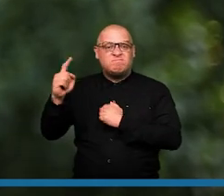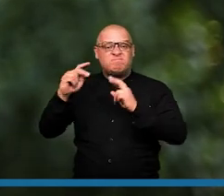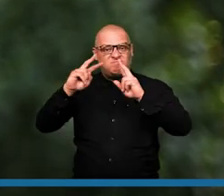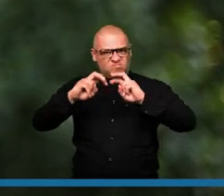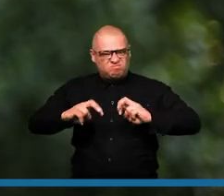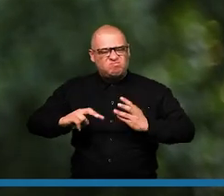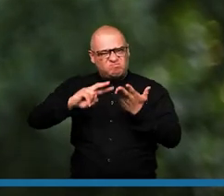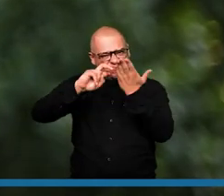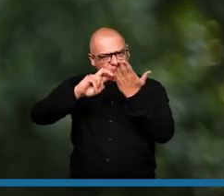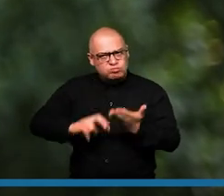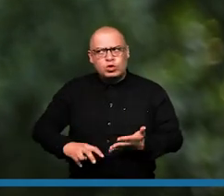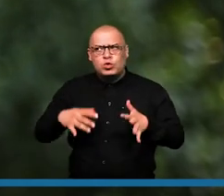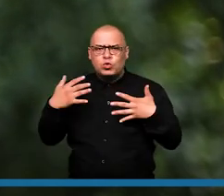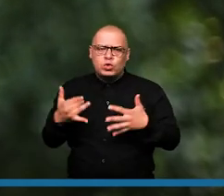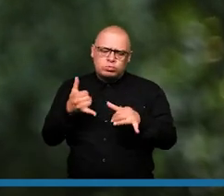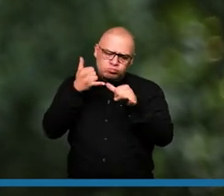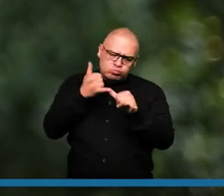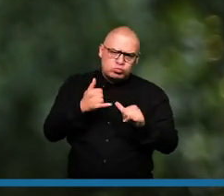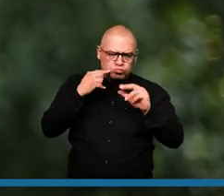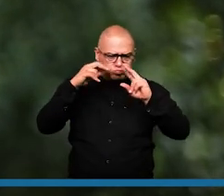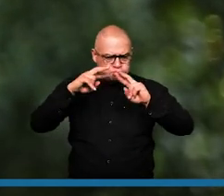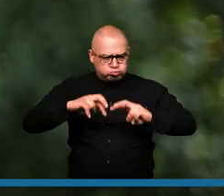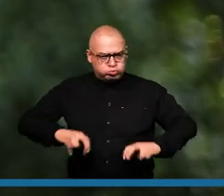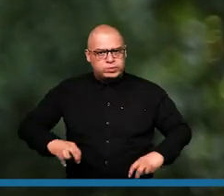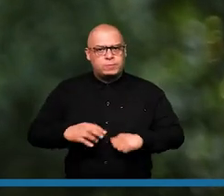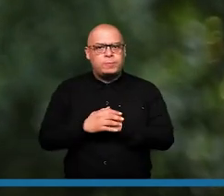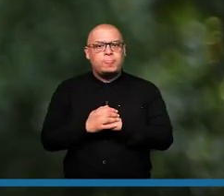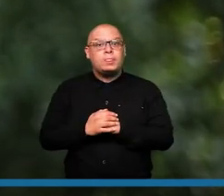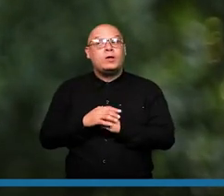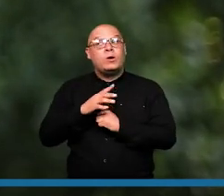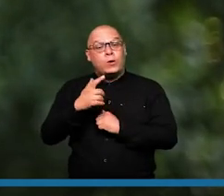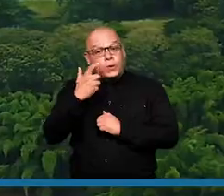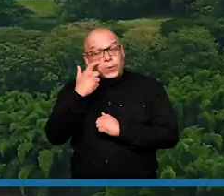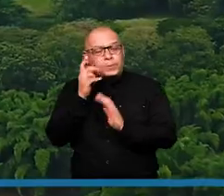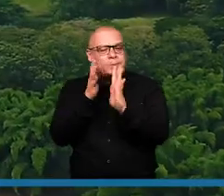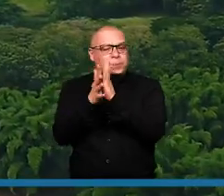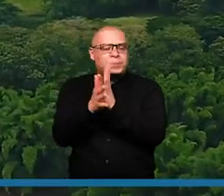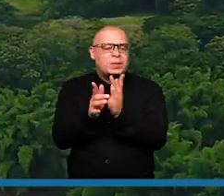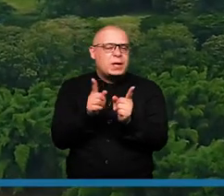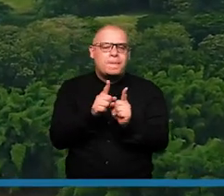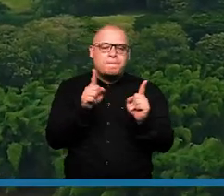el cuidado de la fauna silvestre. Los invito para que conozcamos su trabajo.